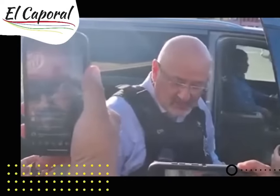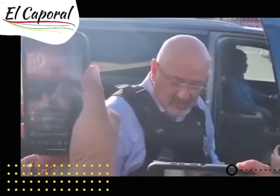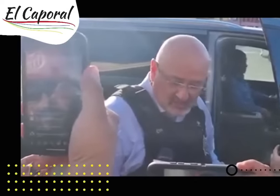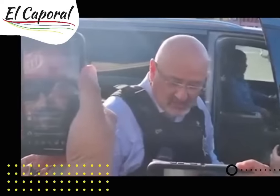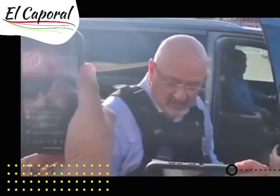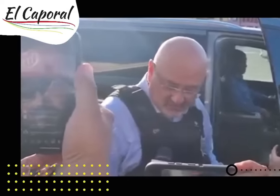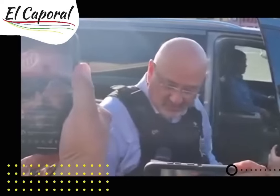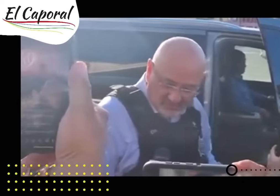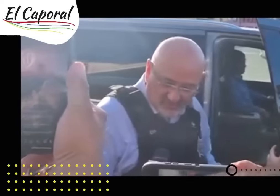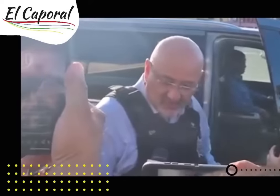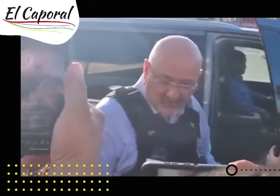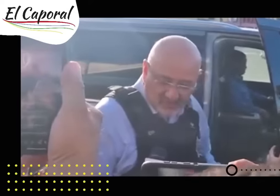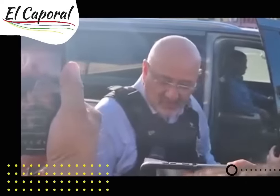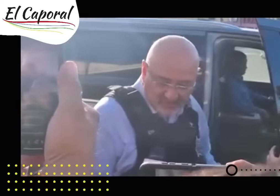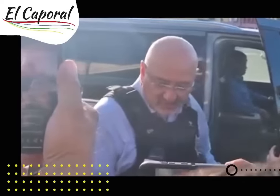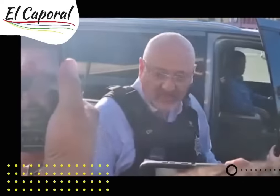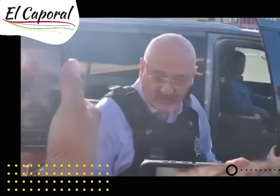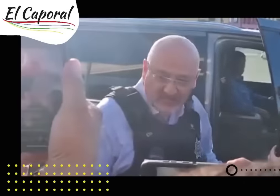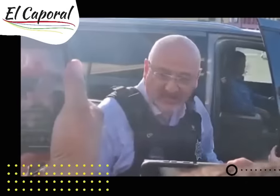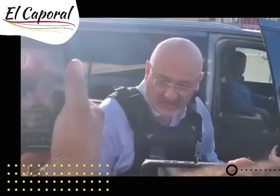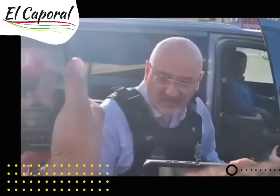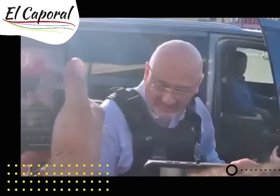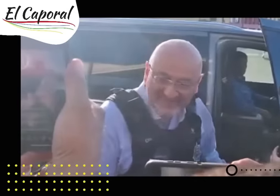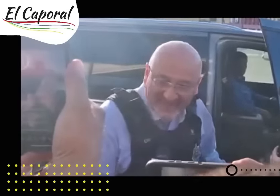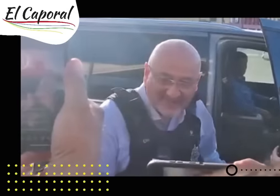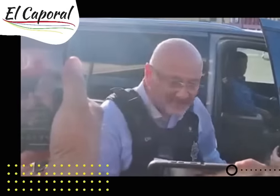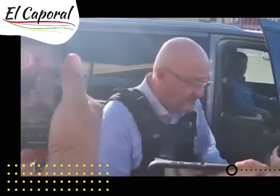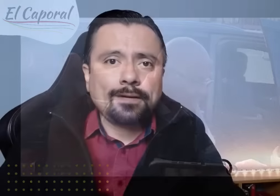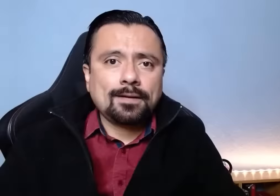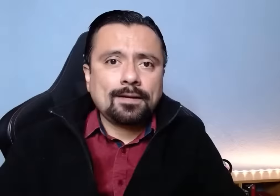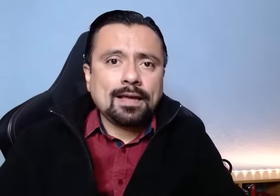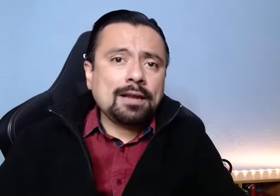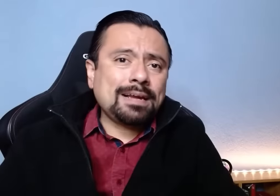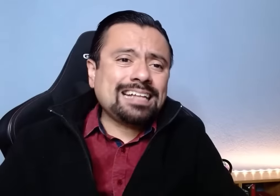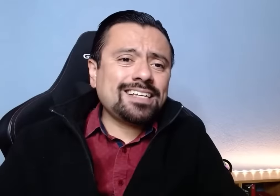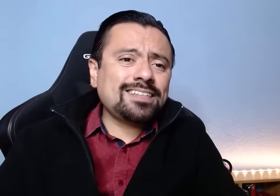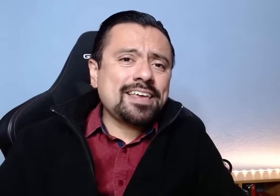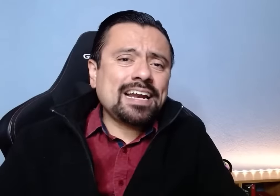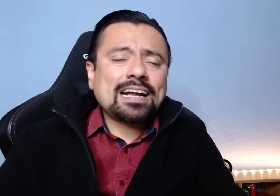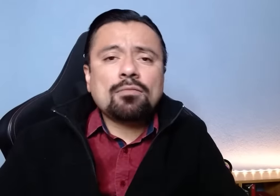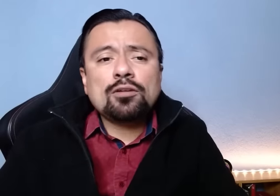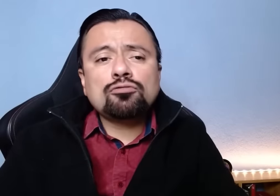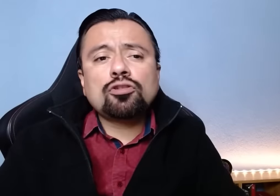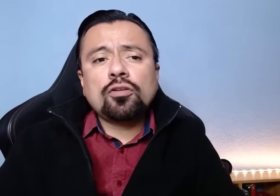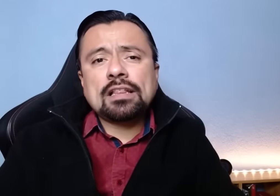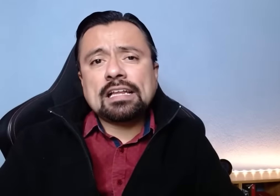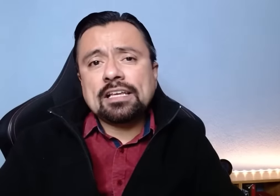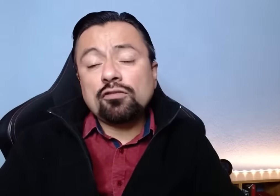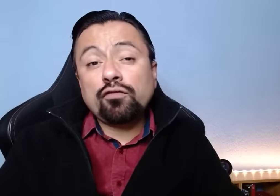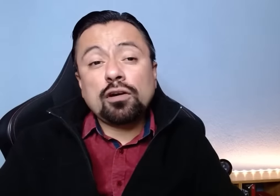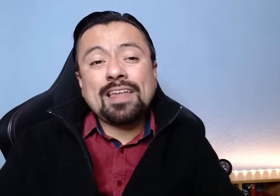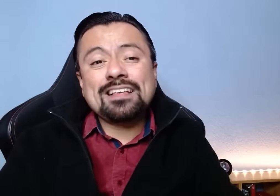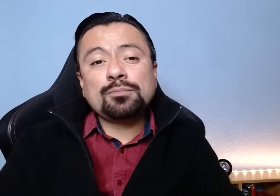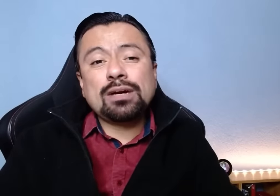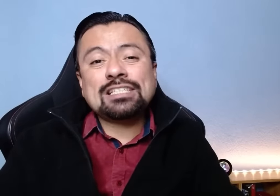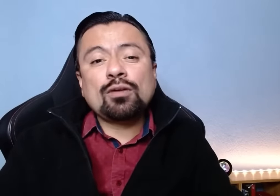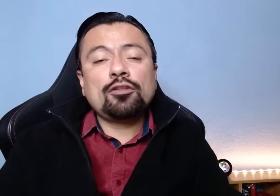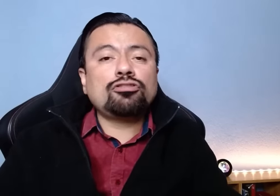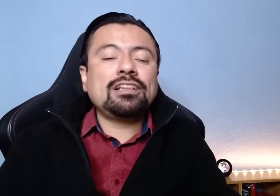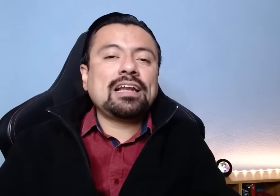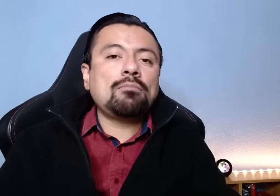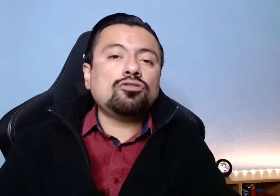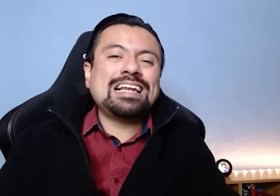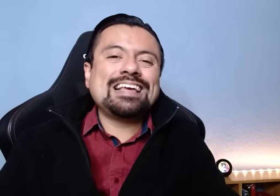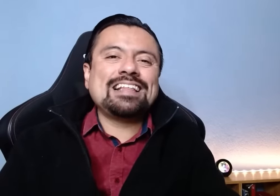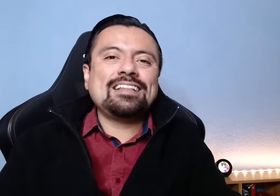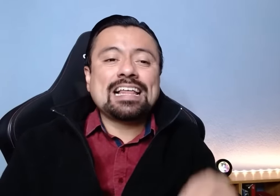detenido, dos armas de fuego, y estamos en la búsqueda. Gracias. El balance hasta ayer acabó en un solo detenido y fue horas después cuando